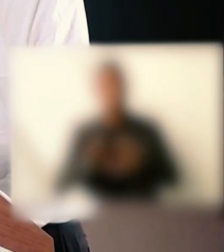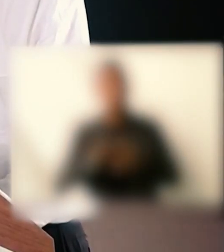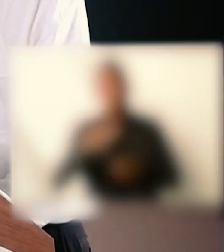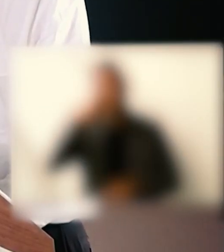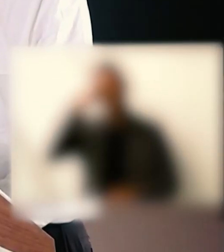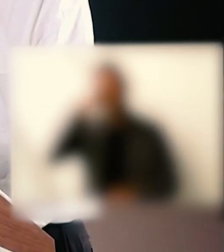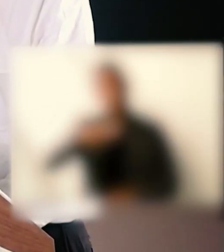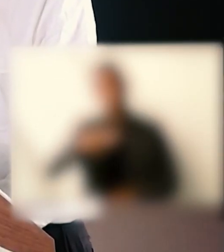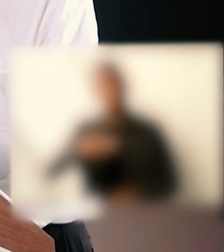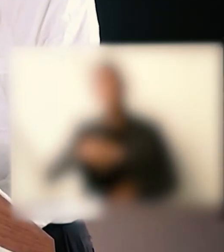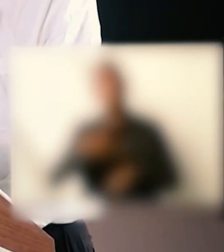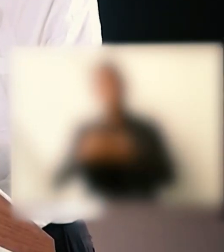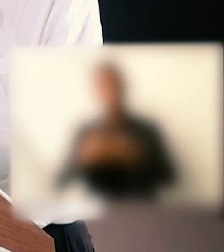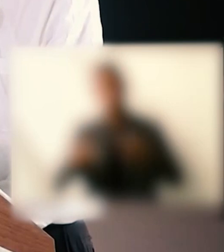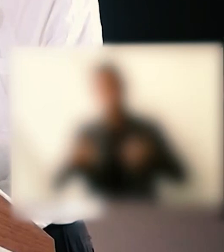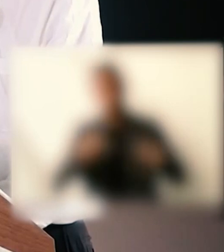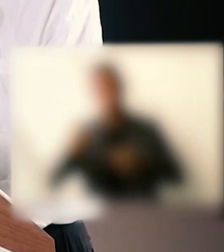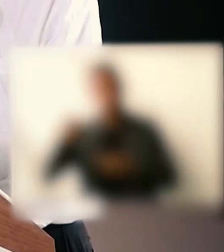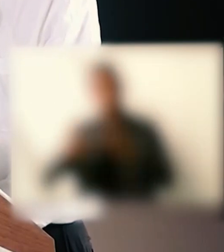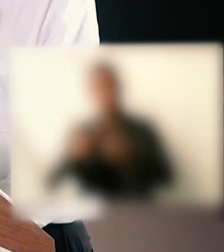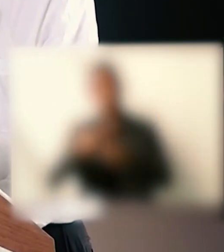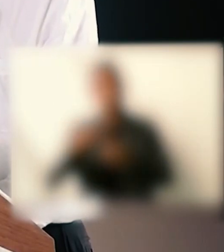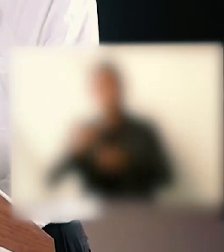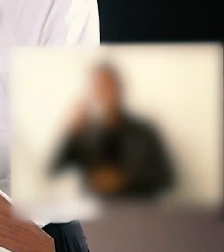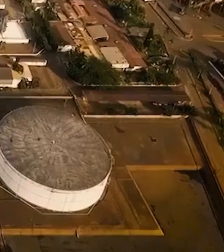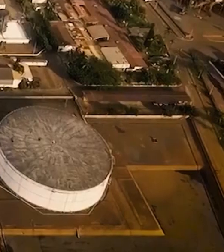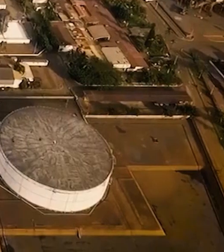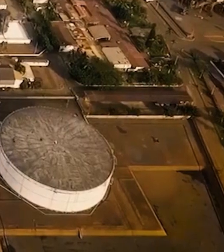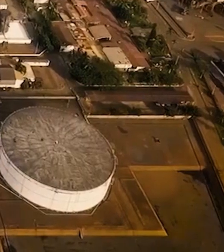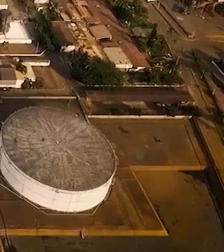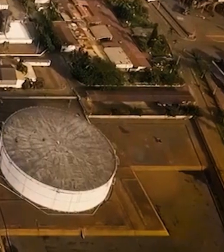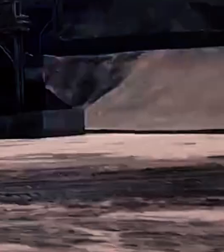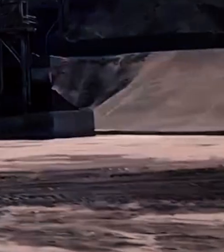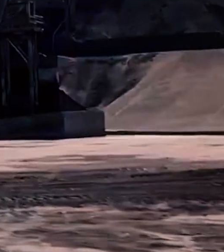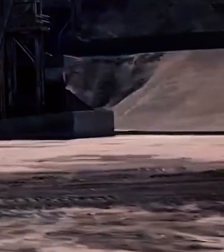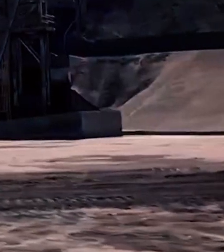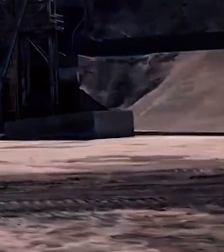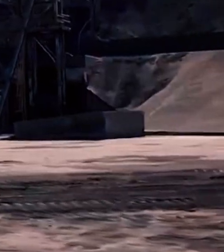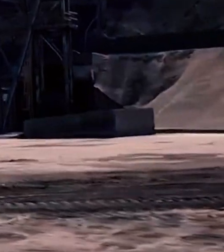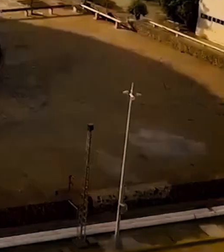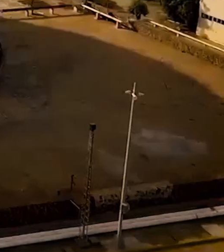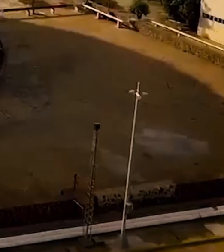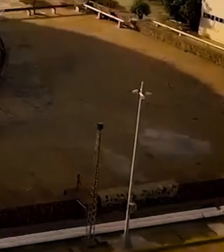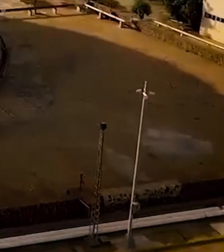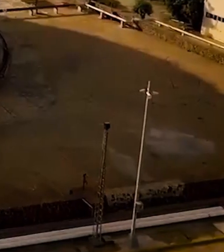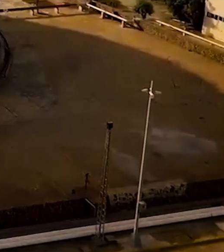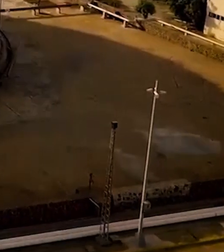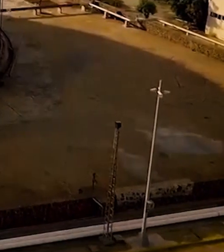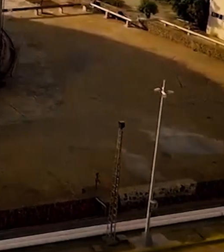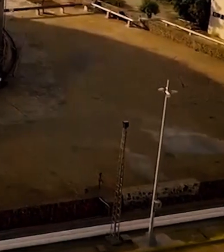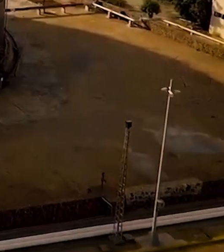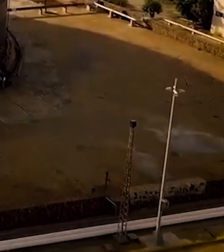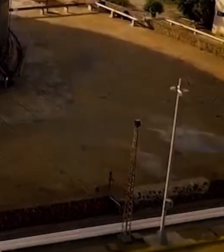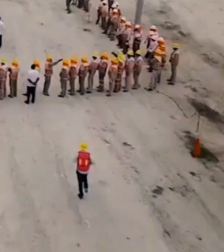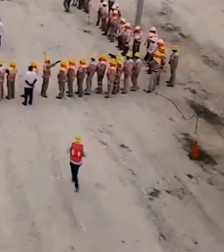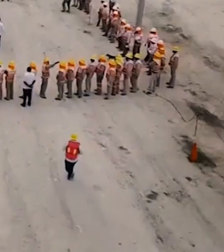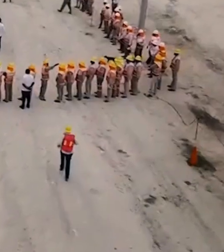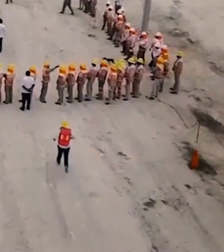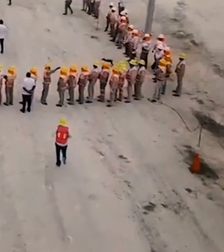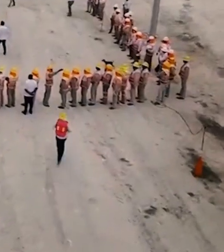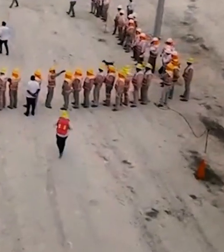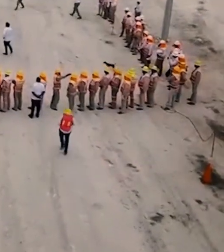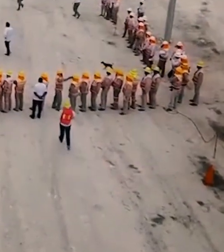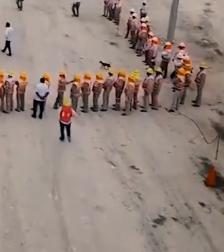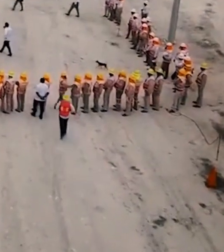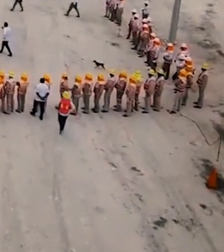un grupo de empresarios estadounidenses del sector energético. La reforma eléctrica y el interés sobre el futuro de inversiones de Estados Unidos en